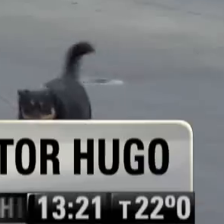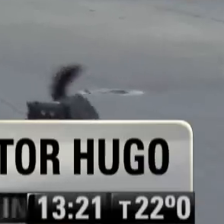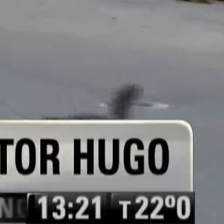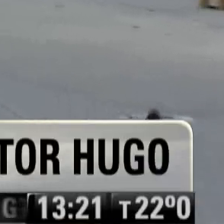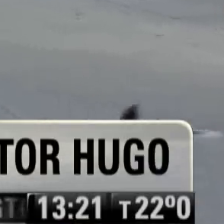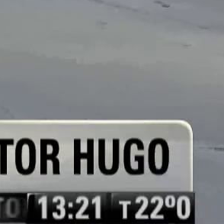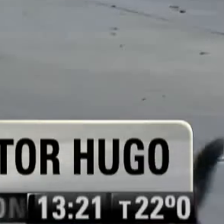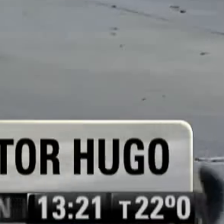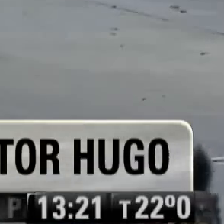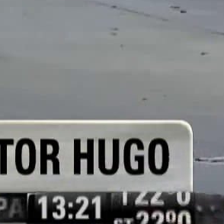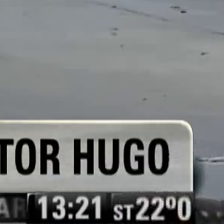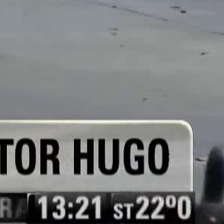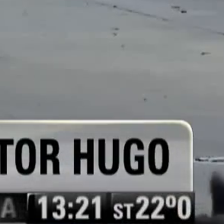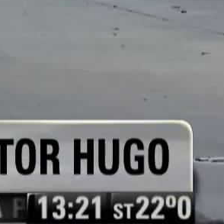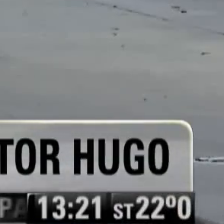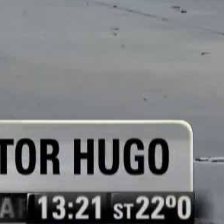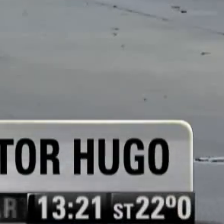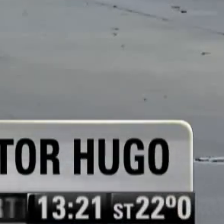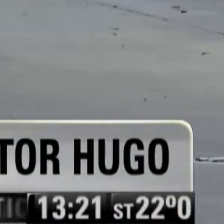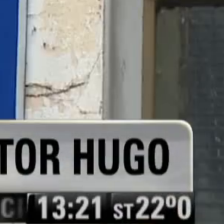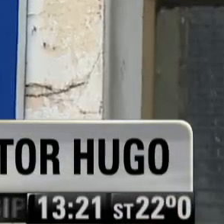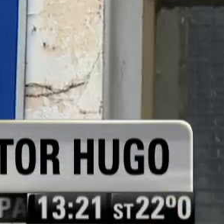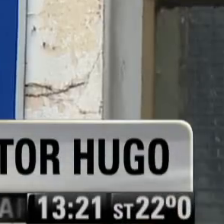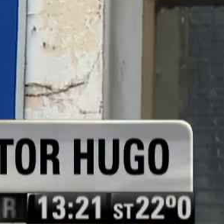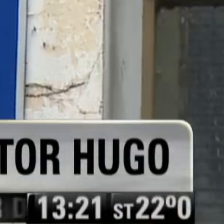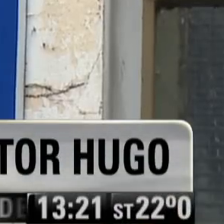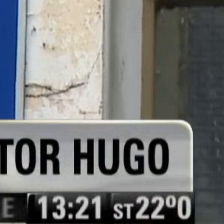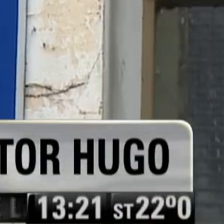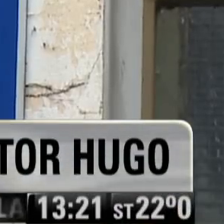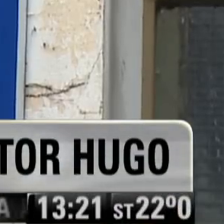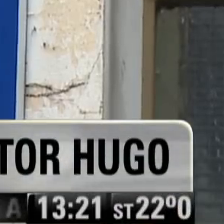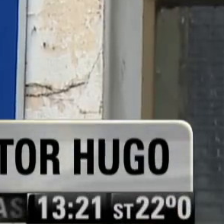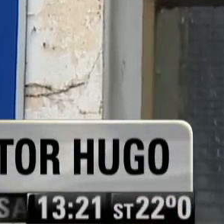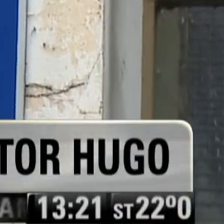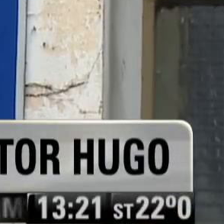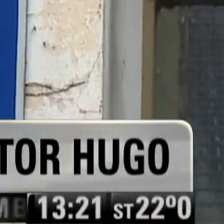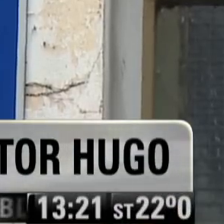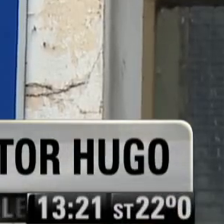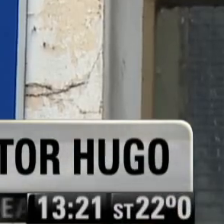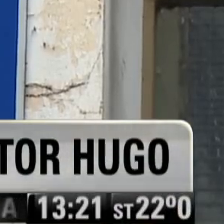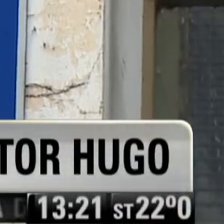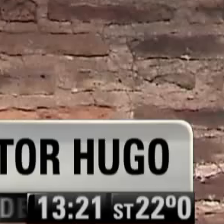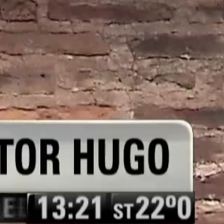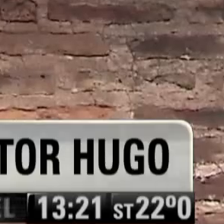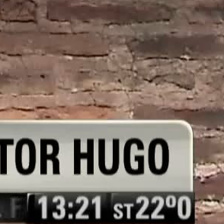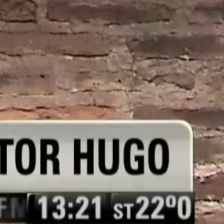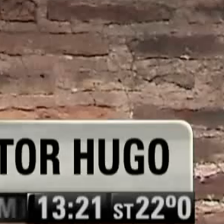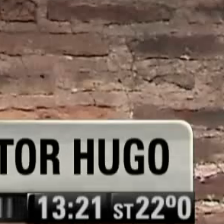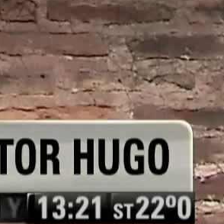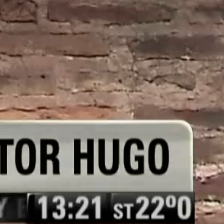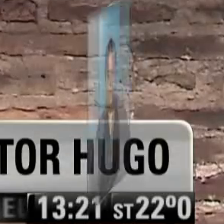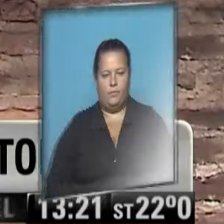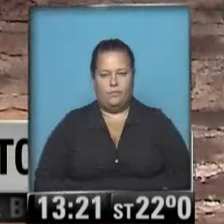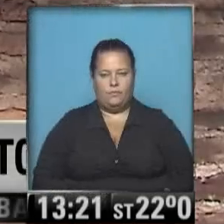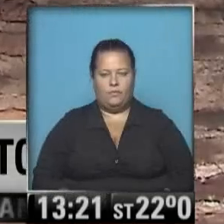ese muro porque ya la justicia determinó que el muro de Clarín tiene que ser derribado fuimos con las cámaras porque pensábamos hacer un